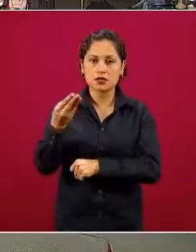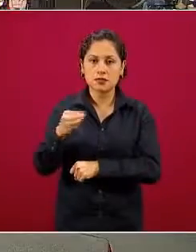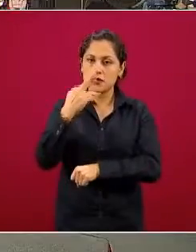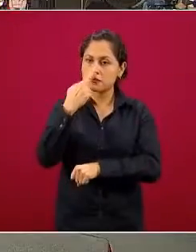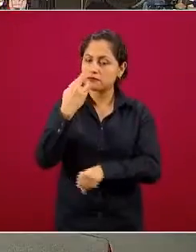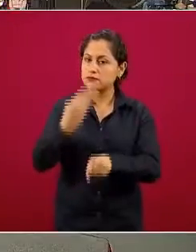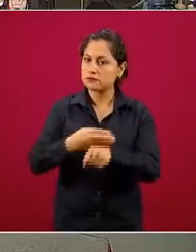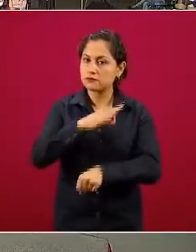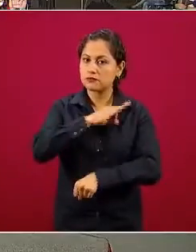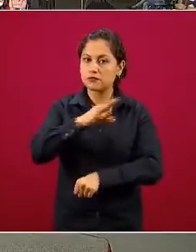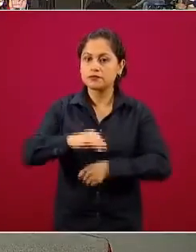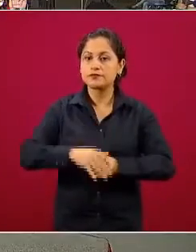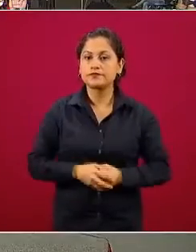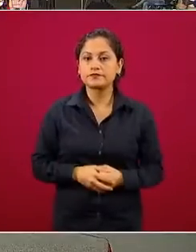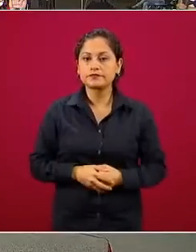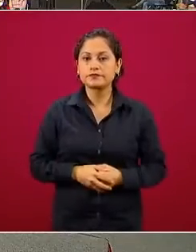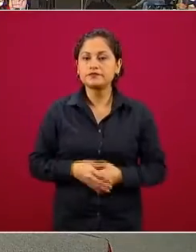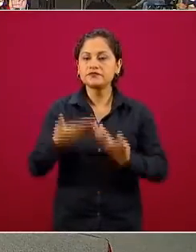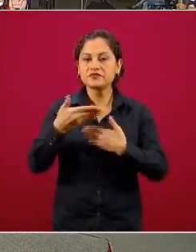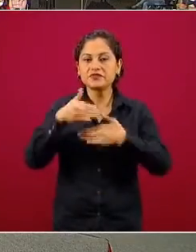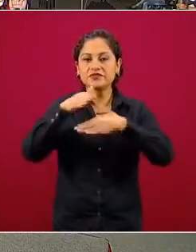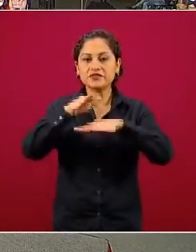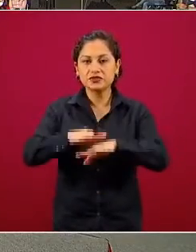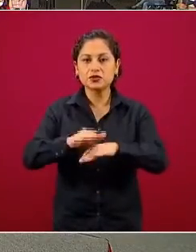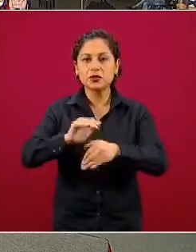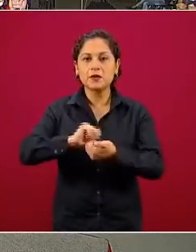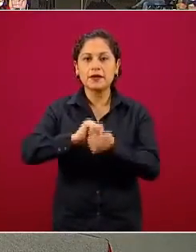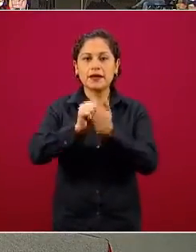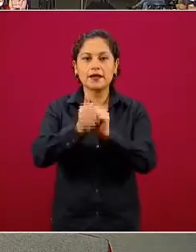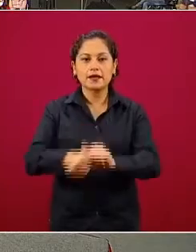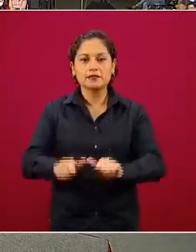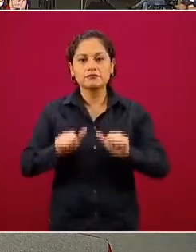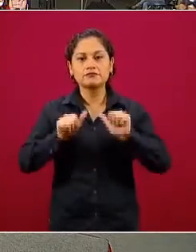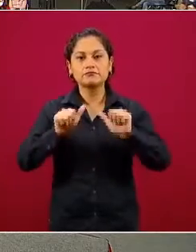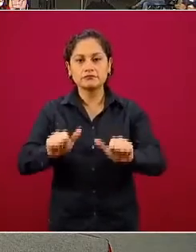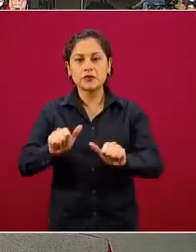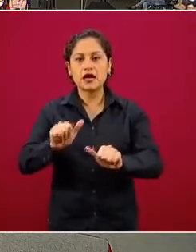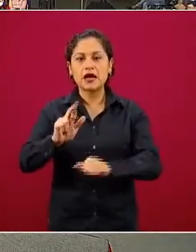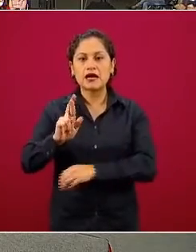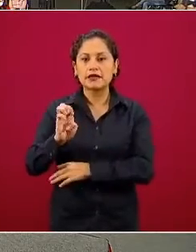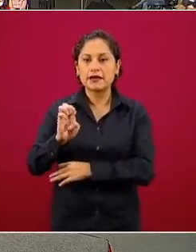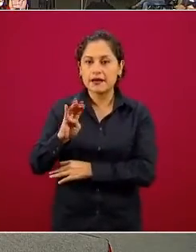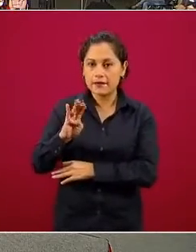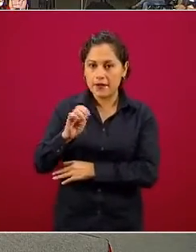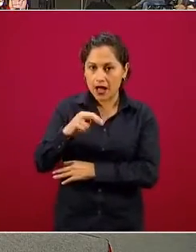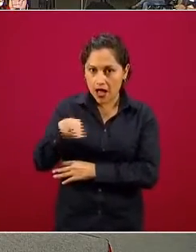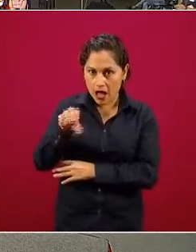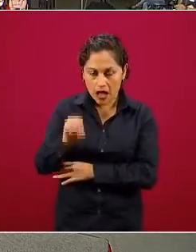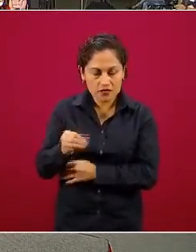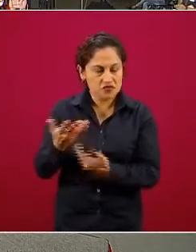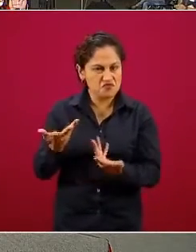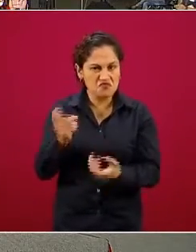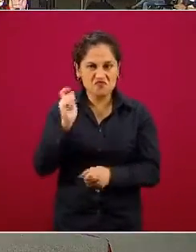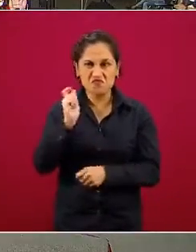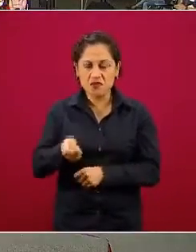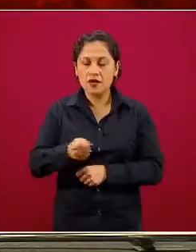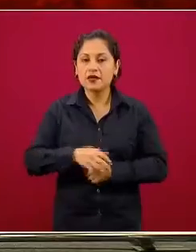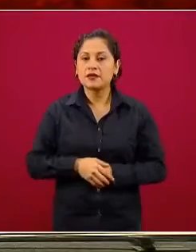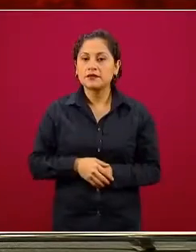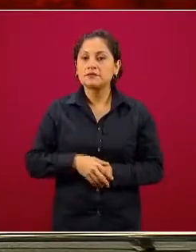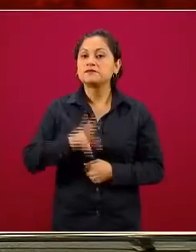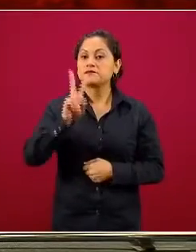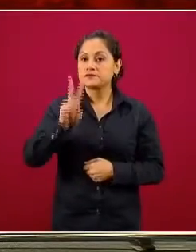Sobre la inmunidad de rebaño, y también podríamos dedicar una sesión específica de inmunidad de rebaño, es un fenómeno que ocurre